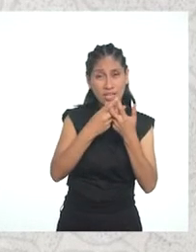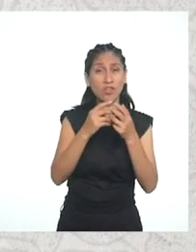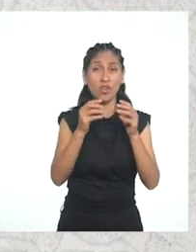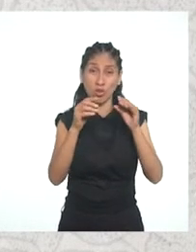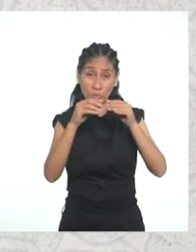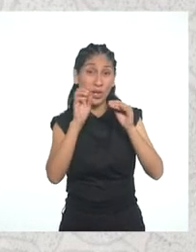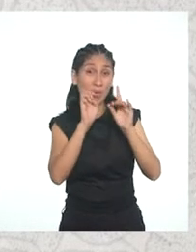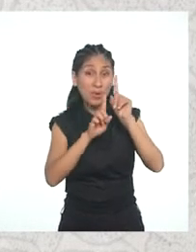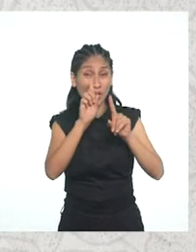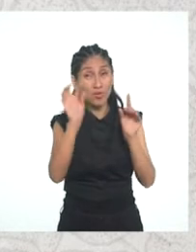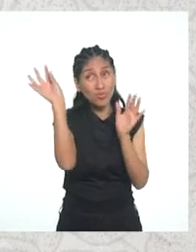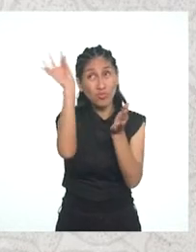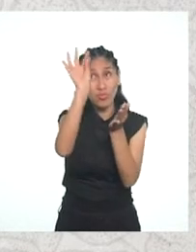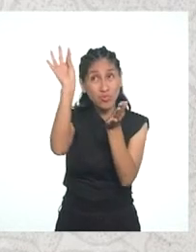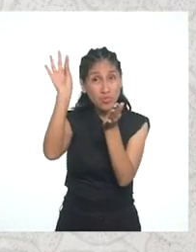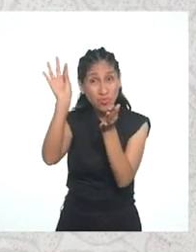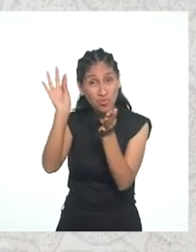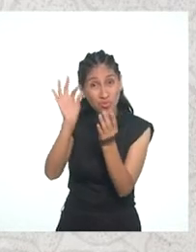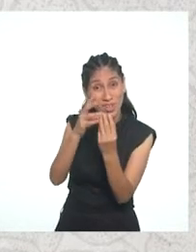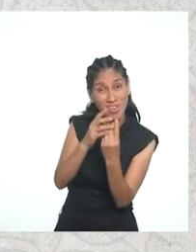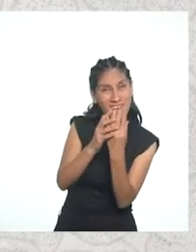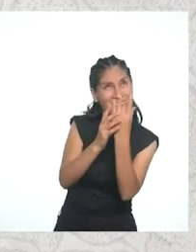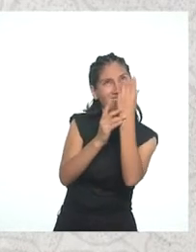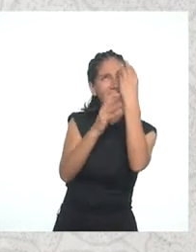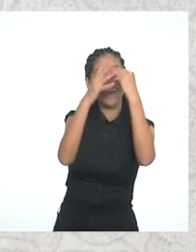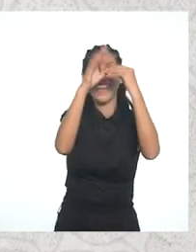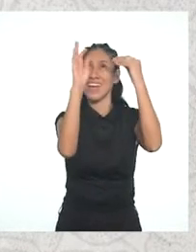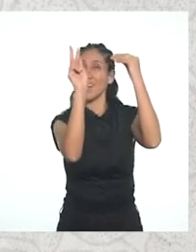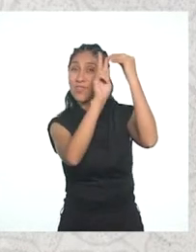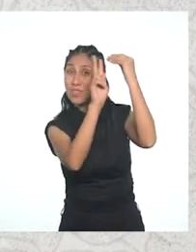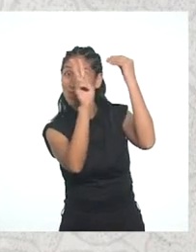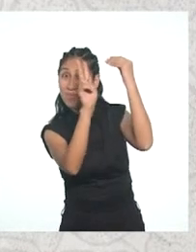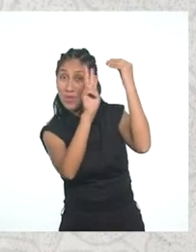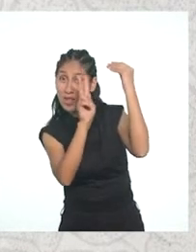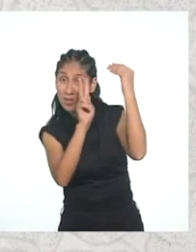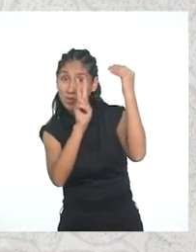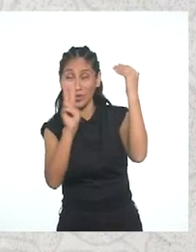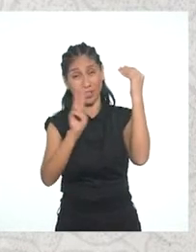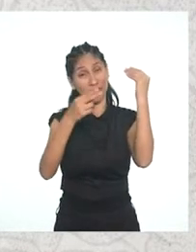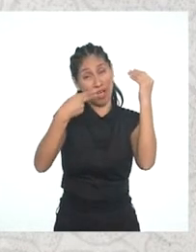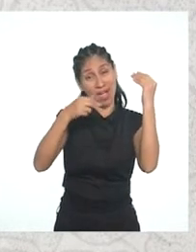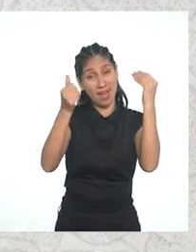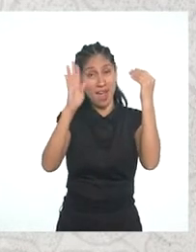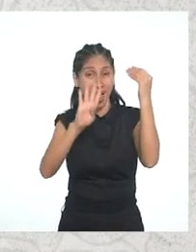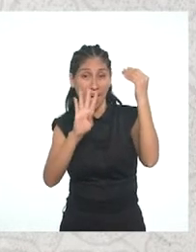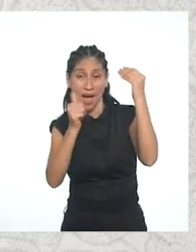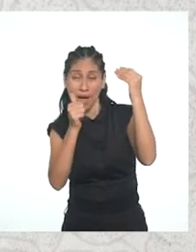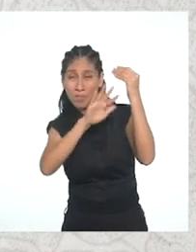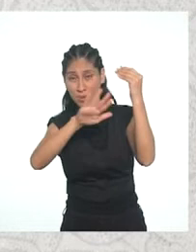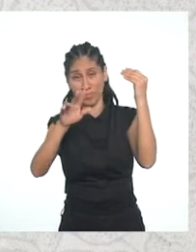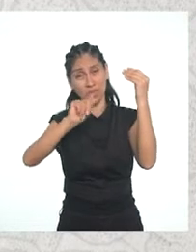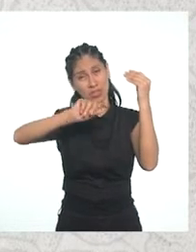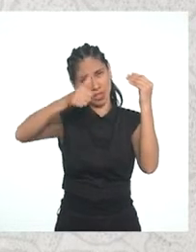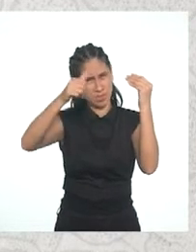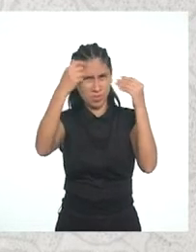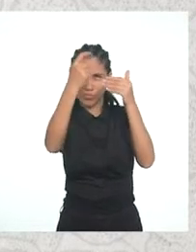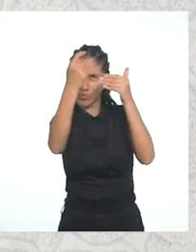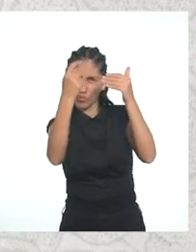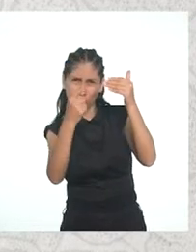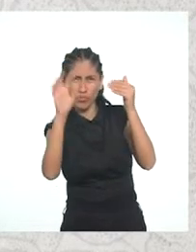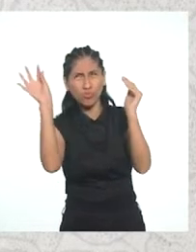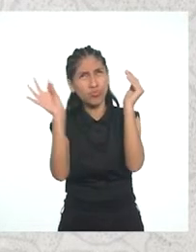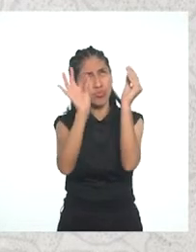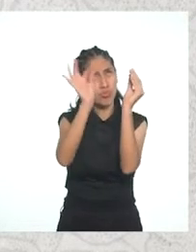el haba y la lenteja. Se encuentra en el suelo. Absorben el nitrógeno de la atmósfera a las raíces